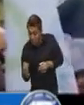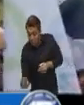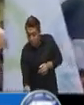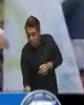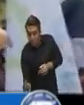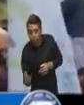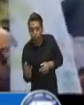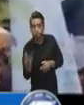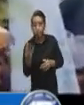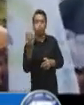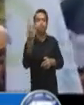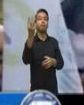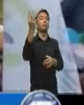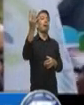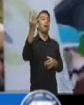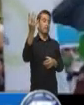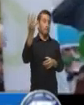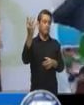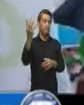Y terminó